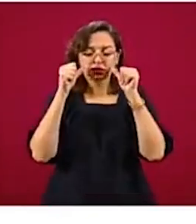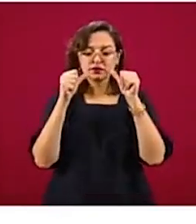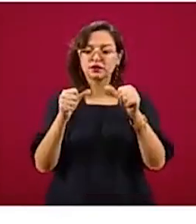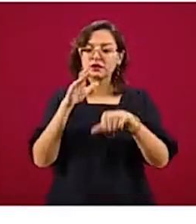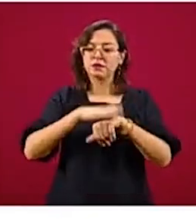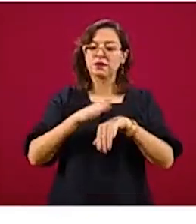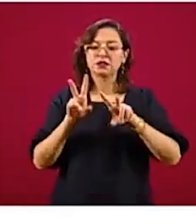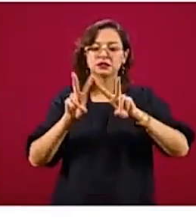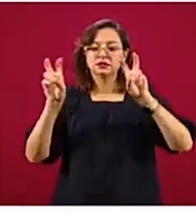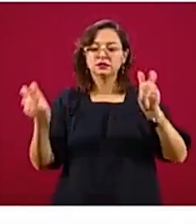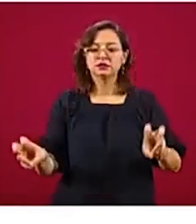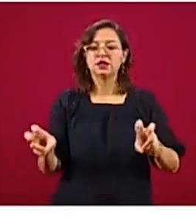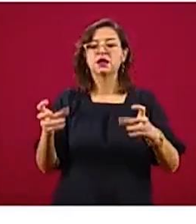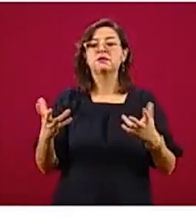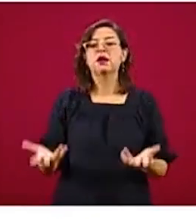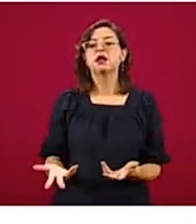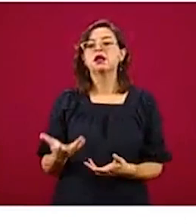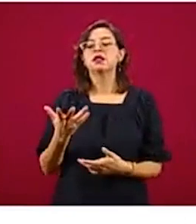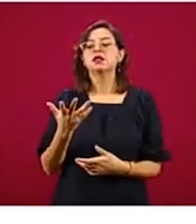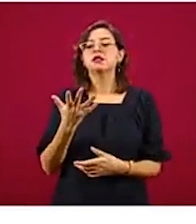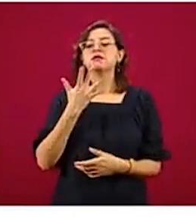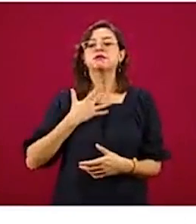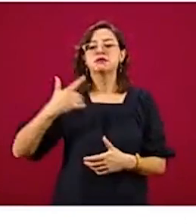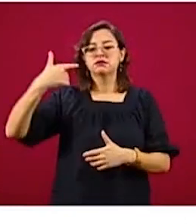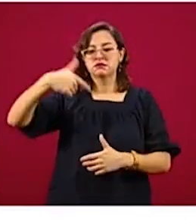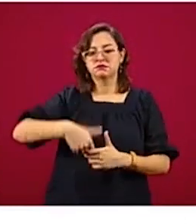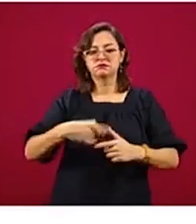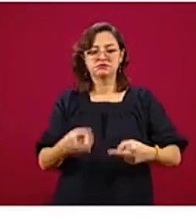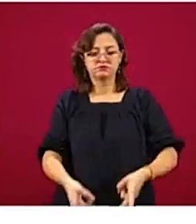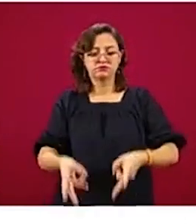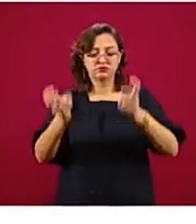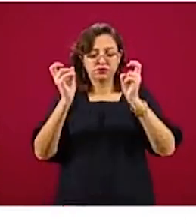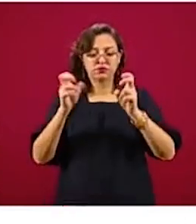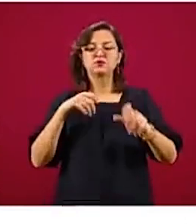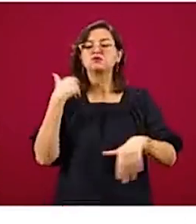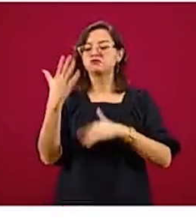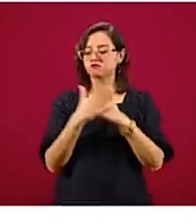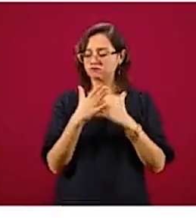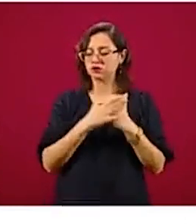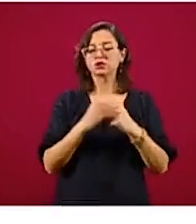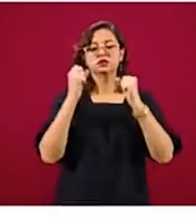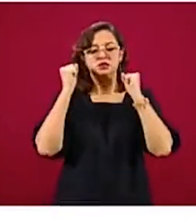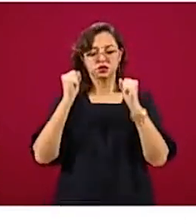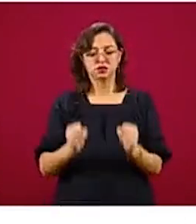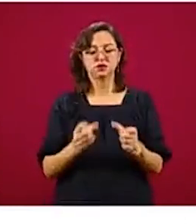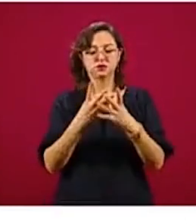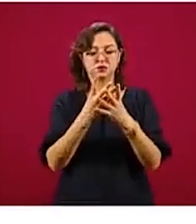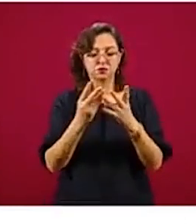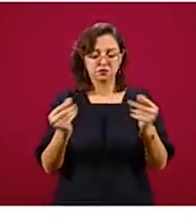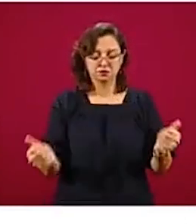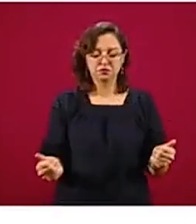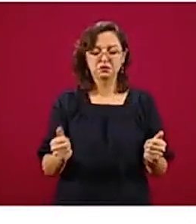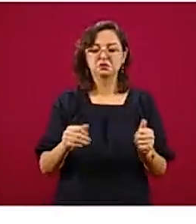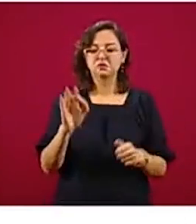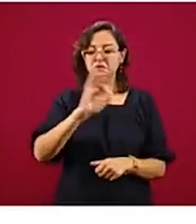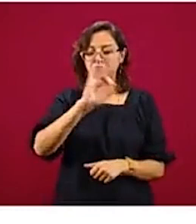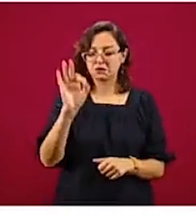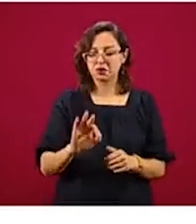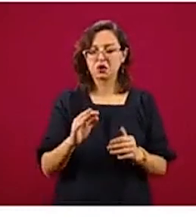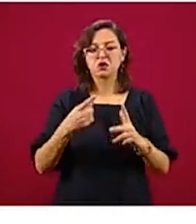de combustibles y yo estoy seguro que muy pronto vamos a darles a ustedes cifras